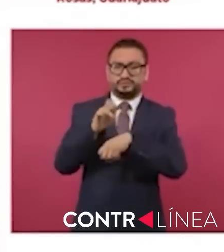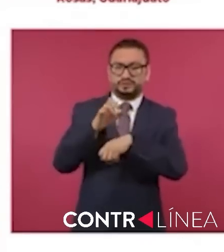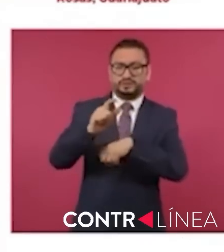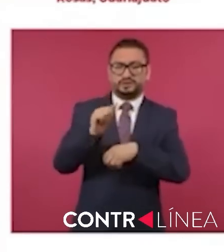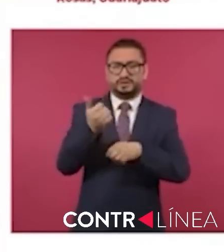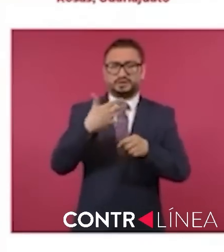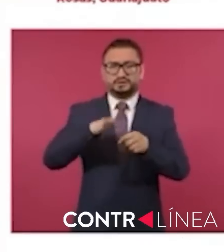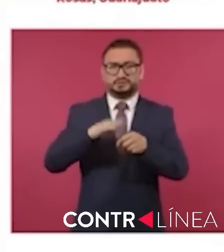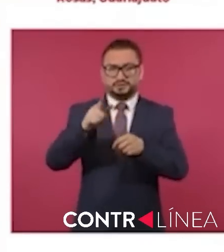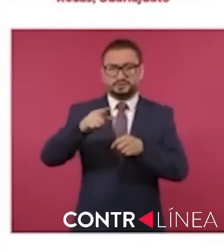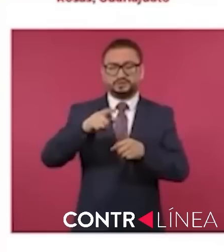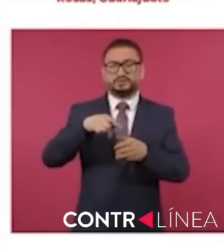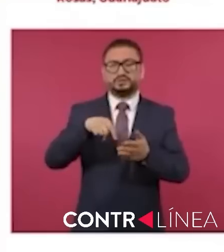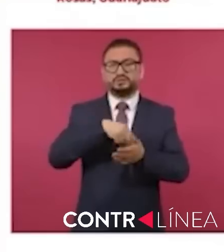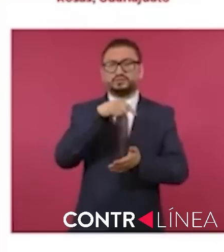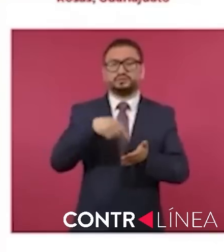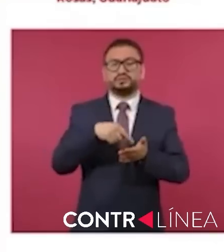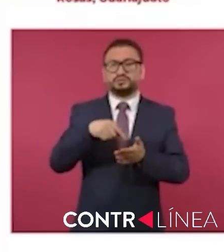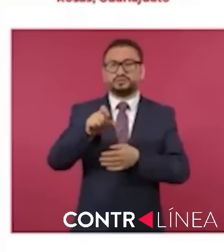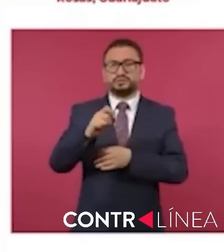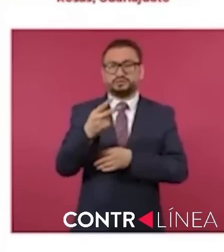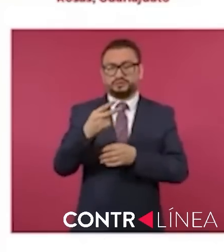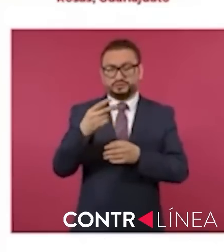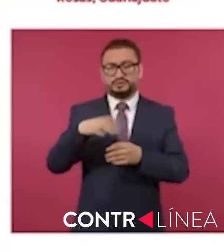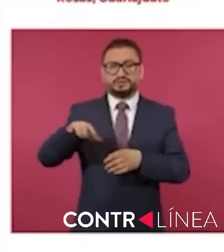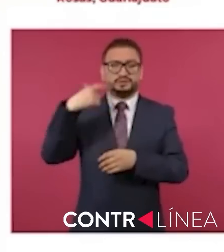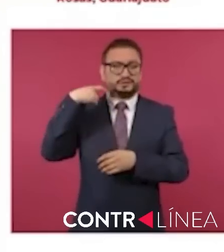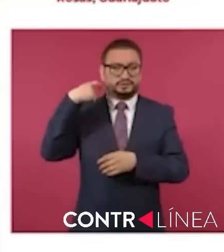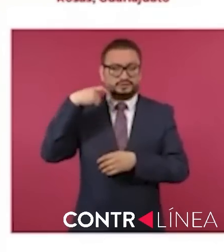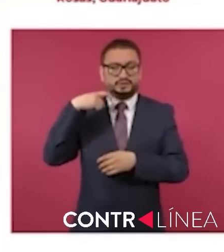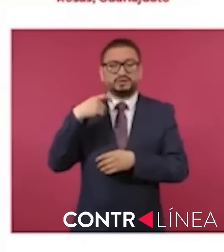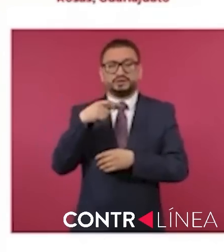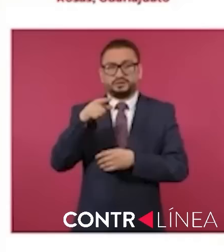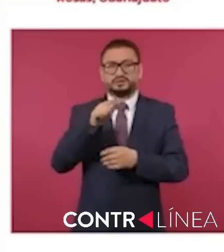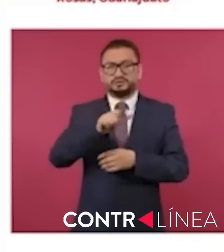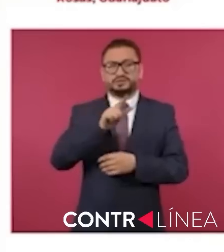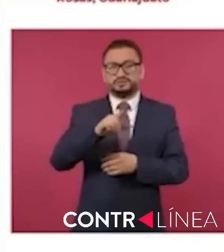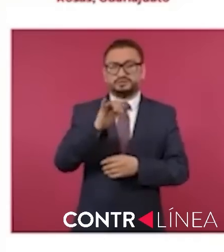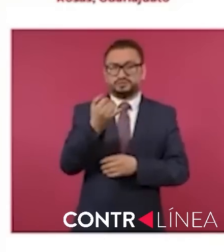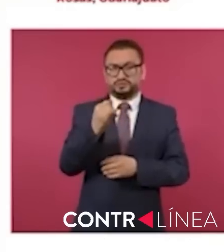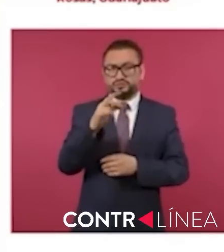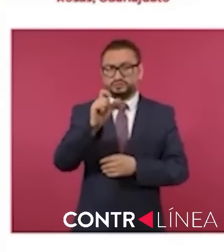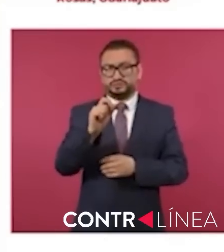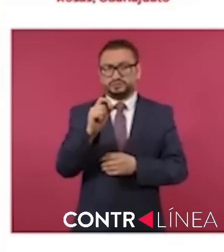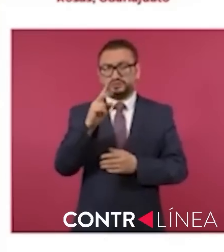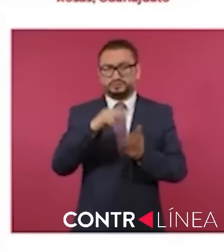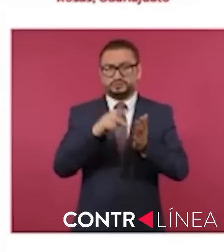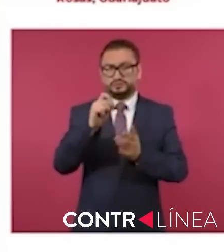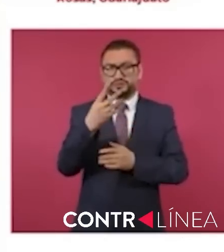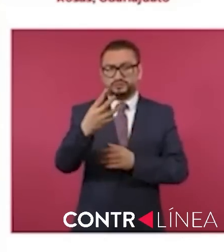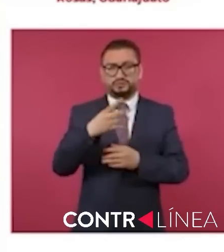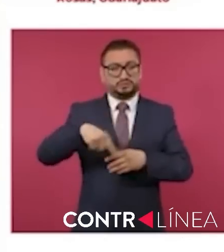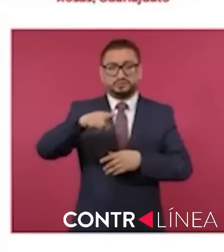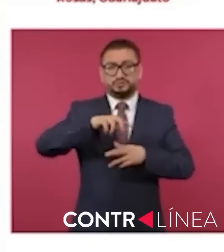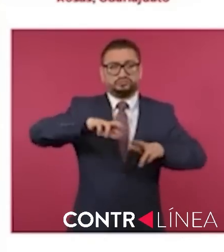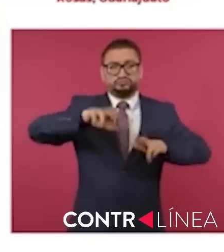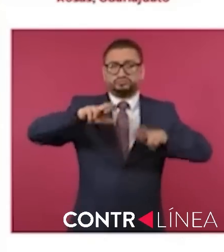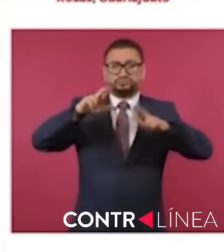del 22 Circuito en Querétaro, el 17 de junio del 24, por unanimidad de